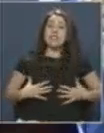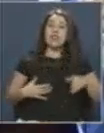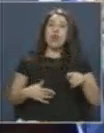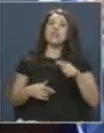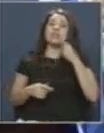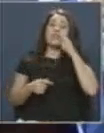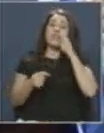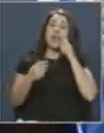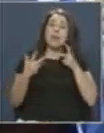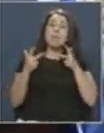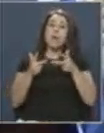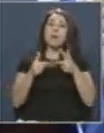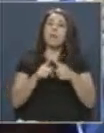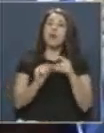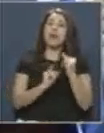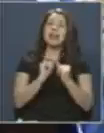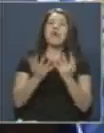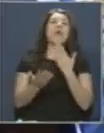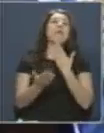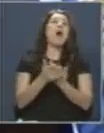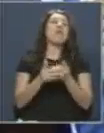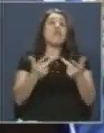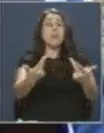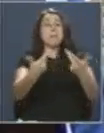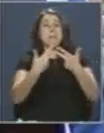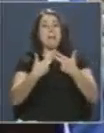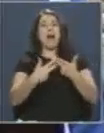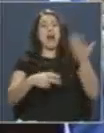virtual. Porque la agresión física,